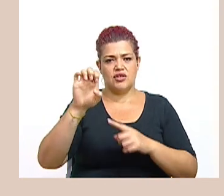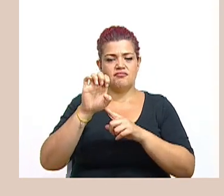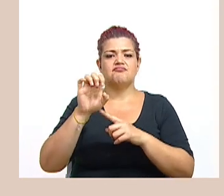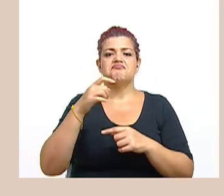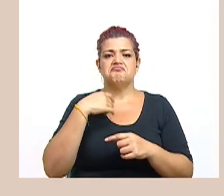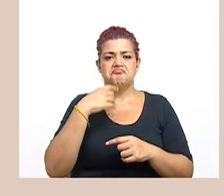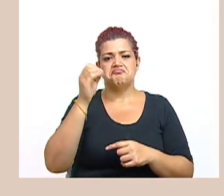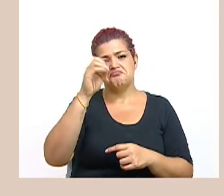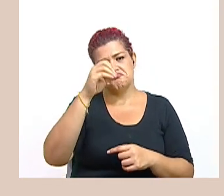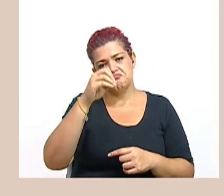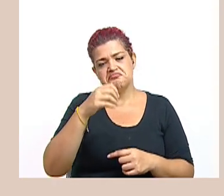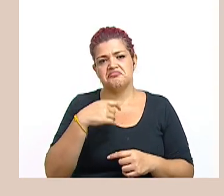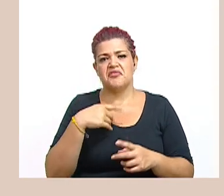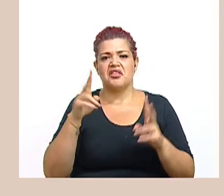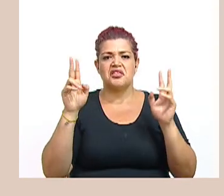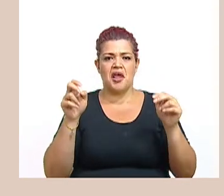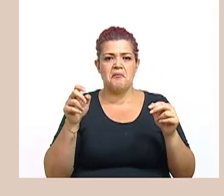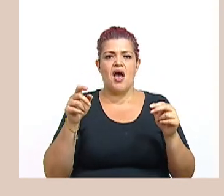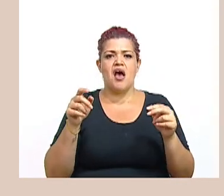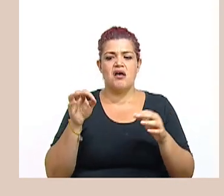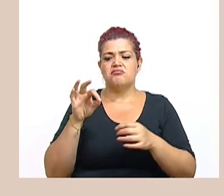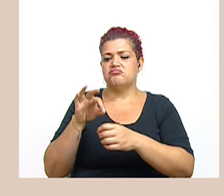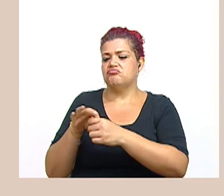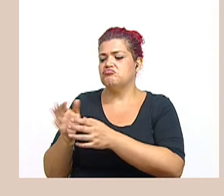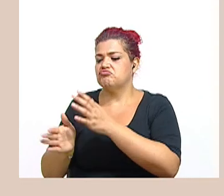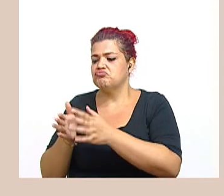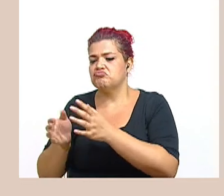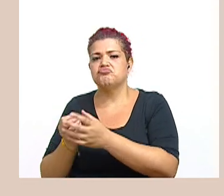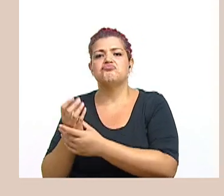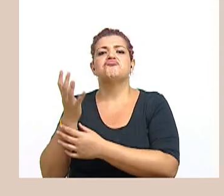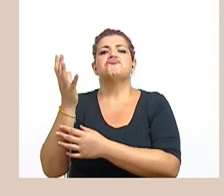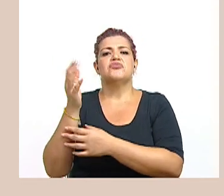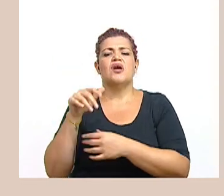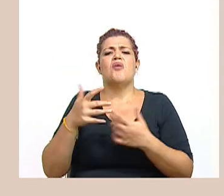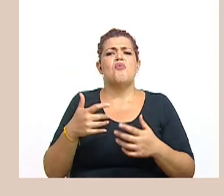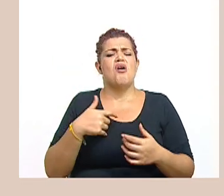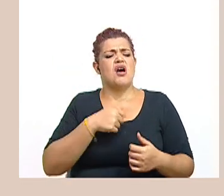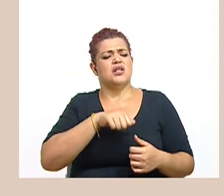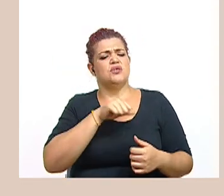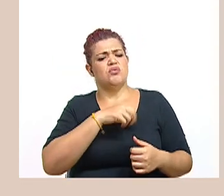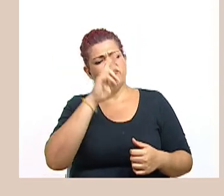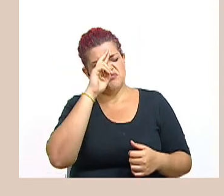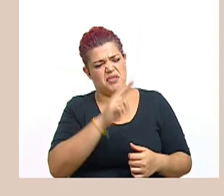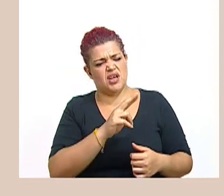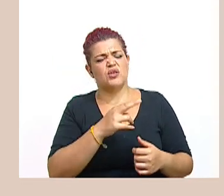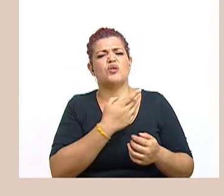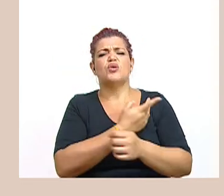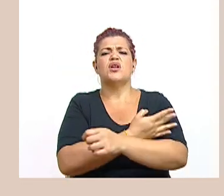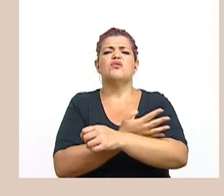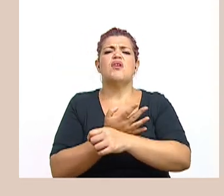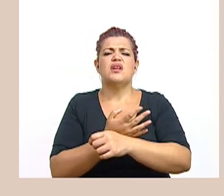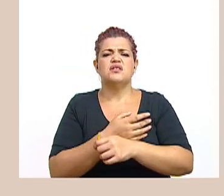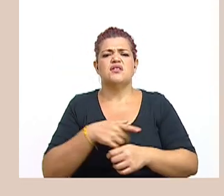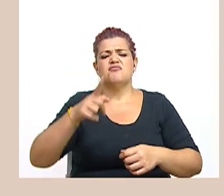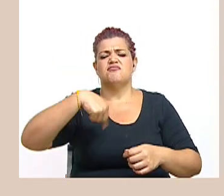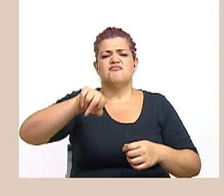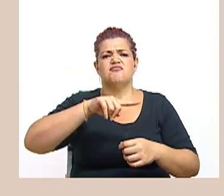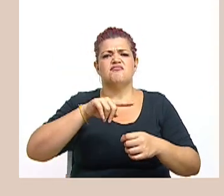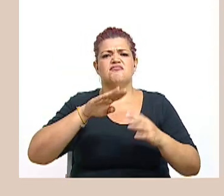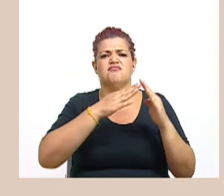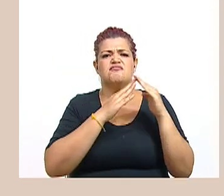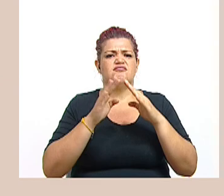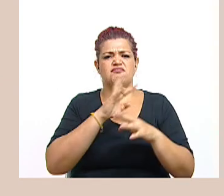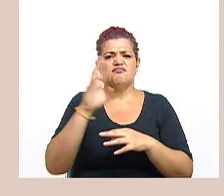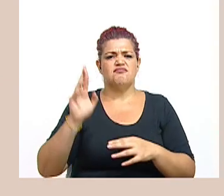¿Qué recomendaciones daría usted para poder fortalecer actitudes de respeto a la naturaleza entre la población costarricense? Adelante, María